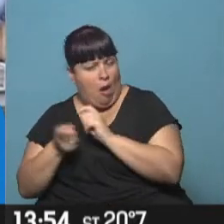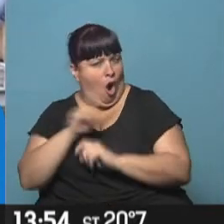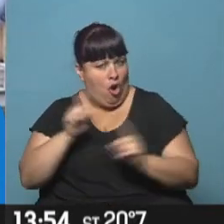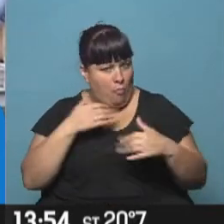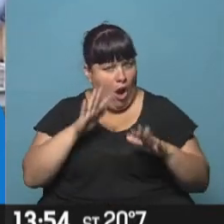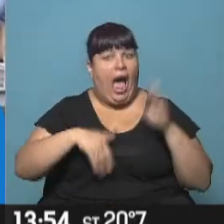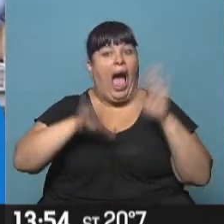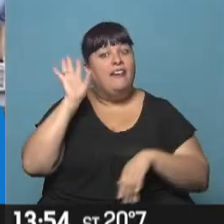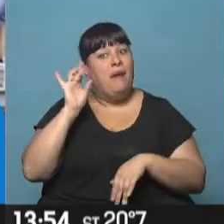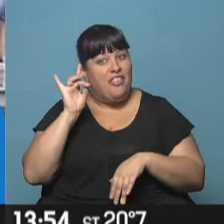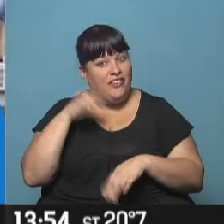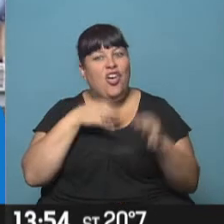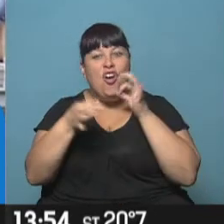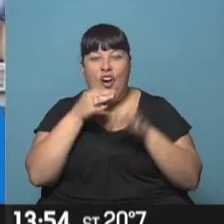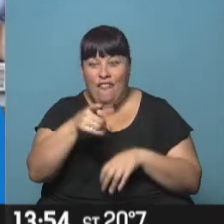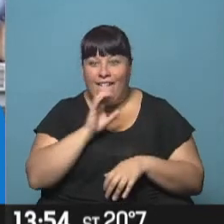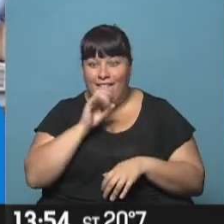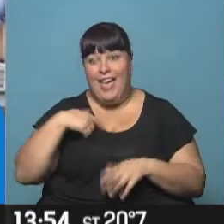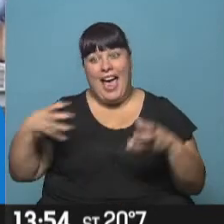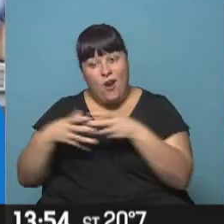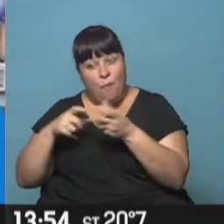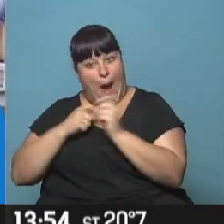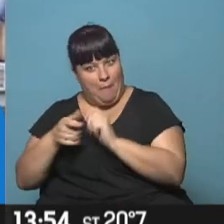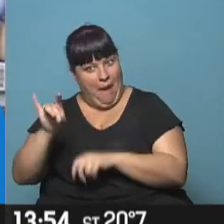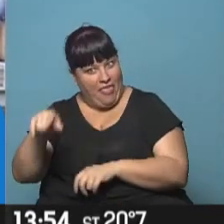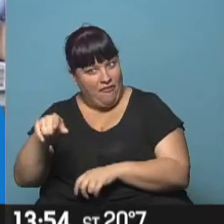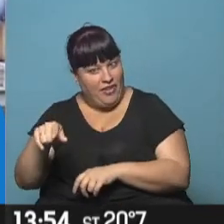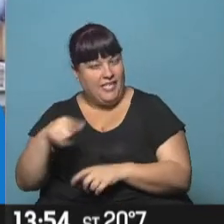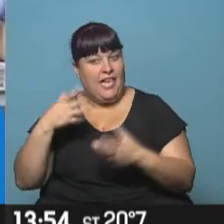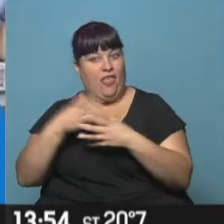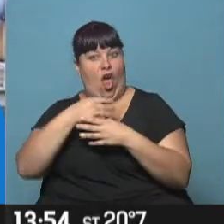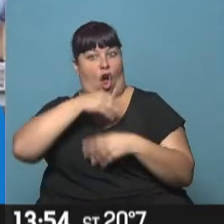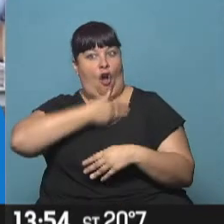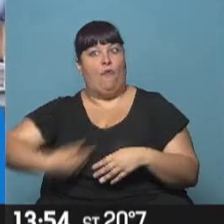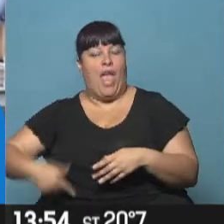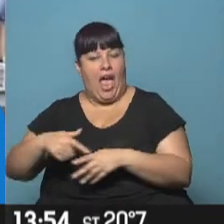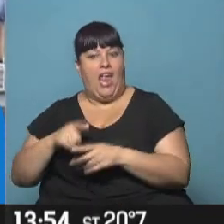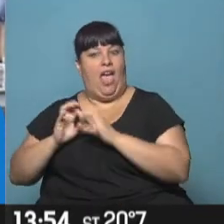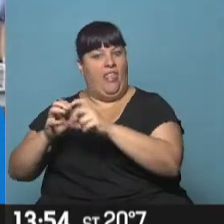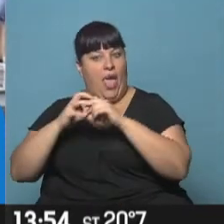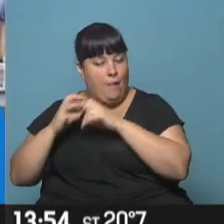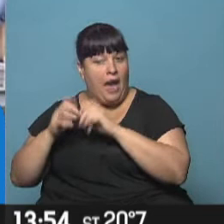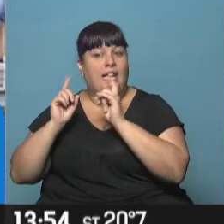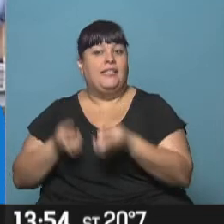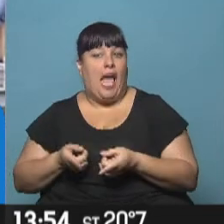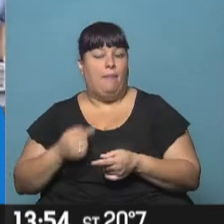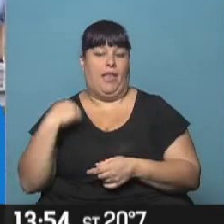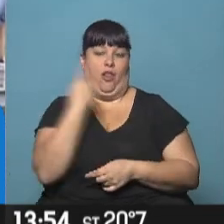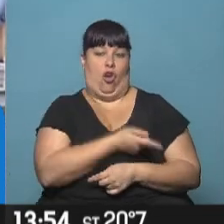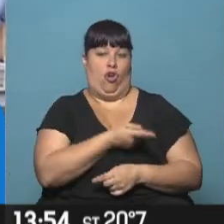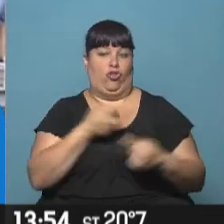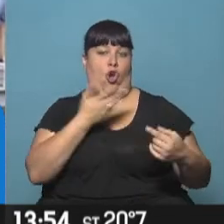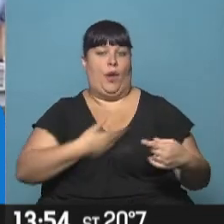Cambiemos, a veces es más difícil, lo charlábamos, para el que es de Cambiemos, es dentro del oficialismo, poder dar esa discusión, también para